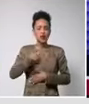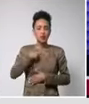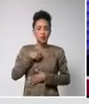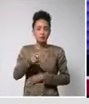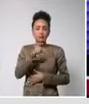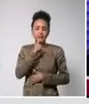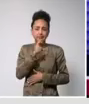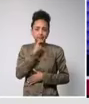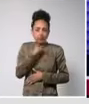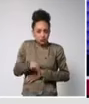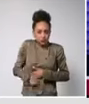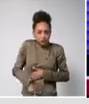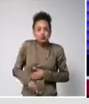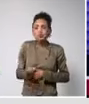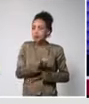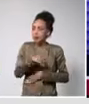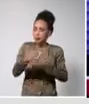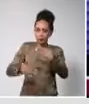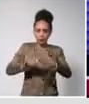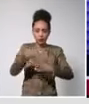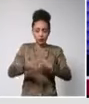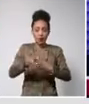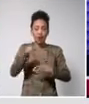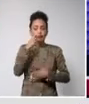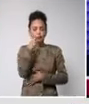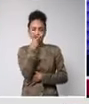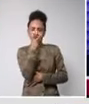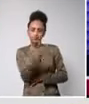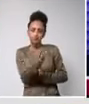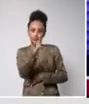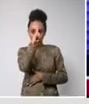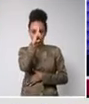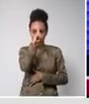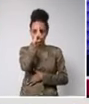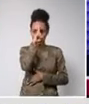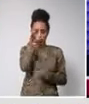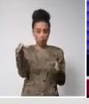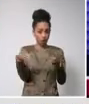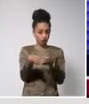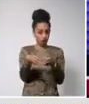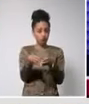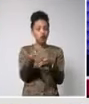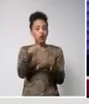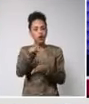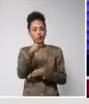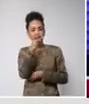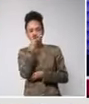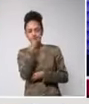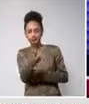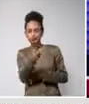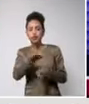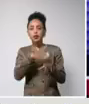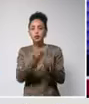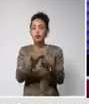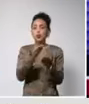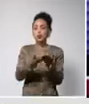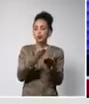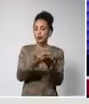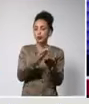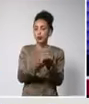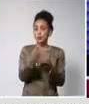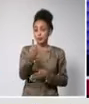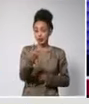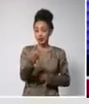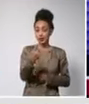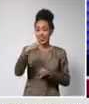Se evalúa en su área de salud, se hace el diagnóstico primero por el test de